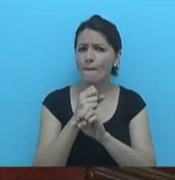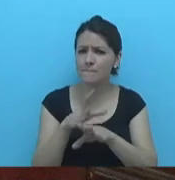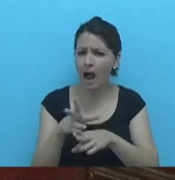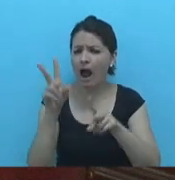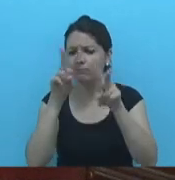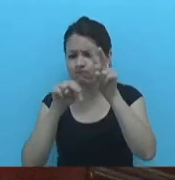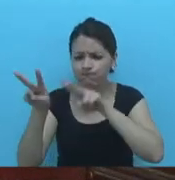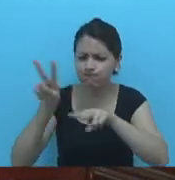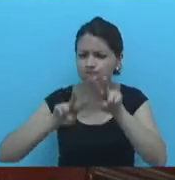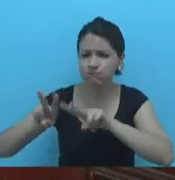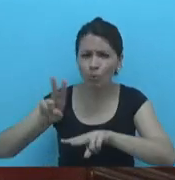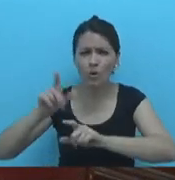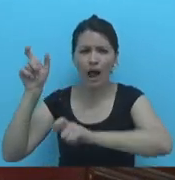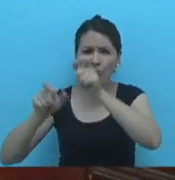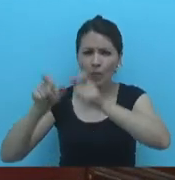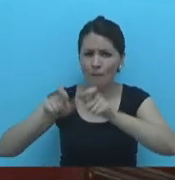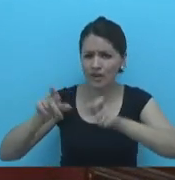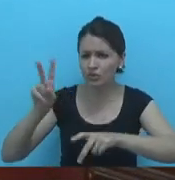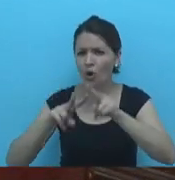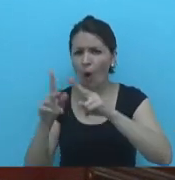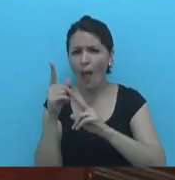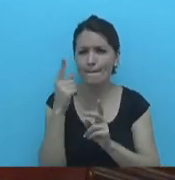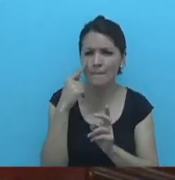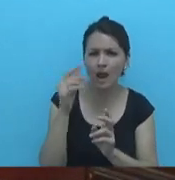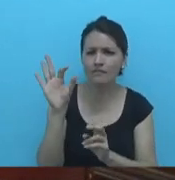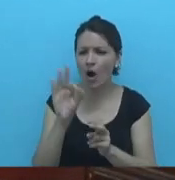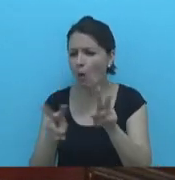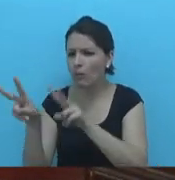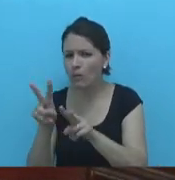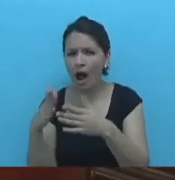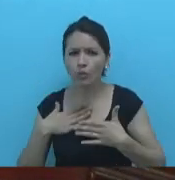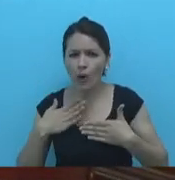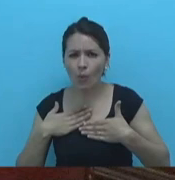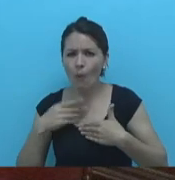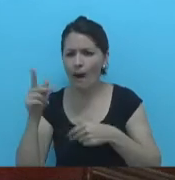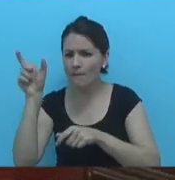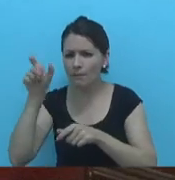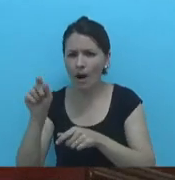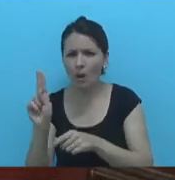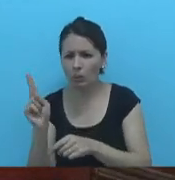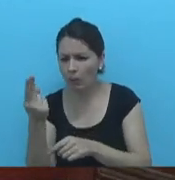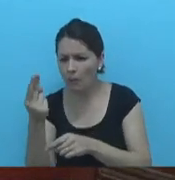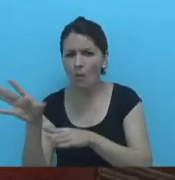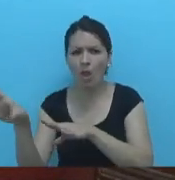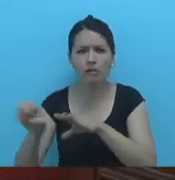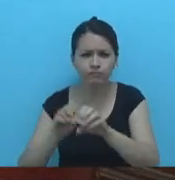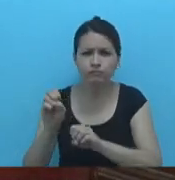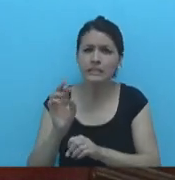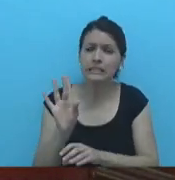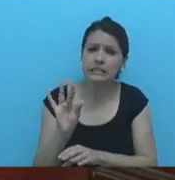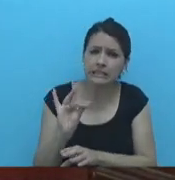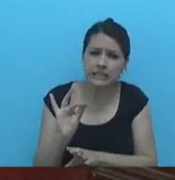dar con la última víctima, días de mucho dolor, de angustia, de congoja,